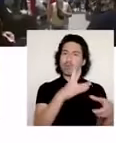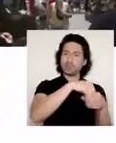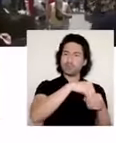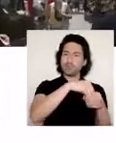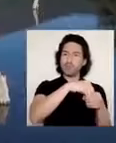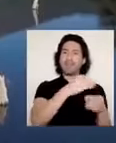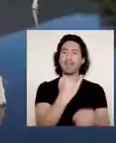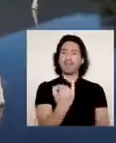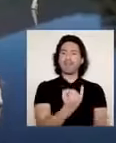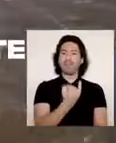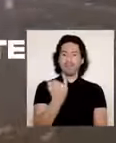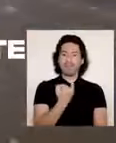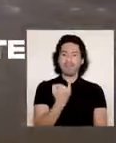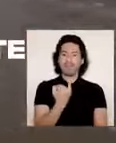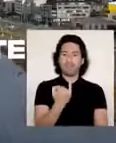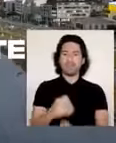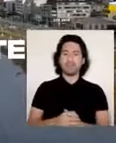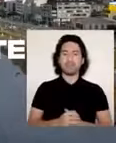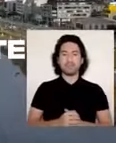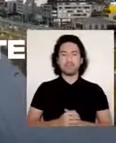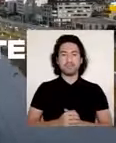Constituyente, independiente.